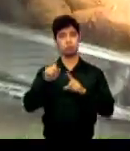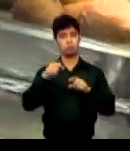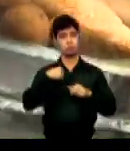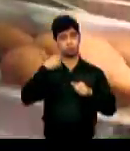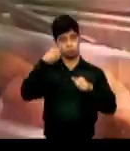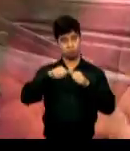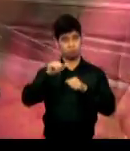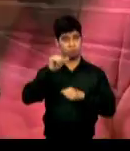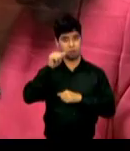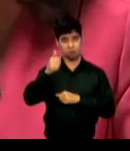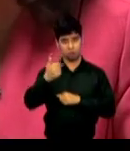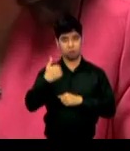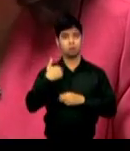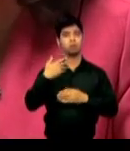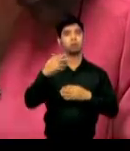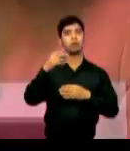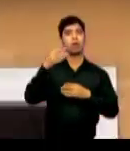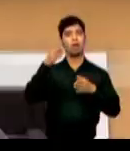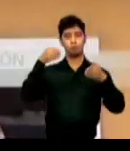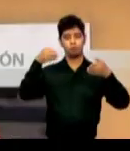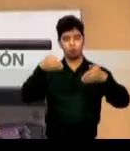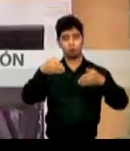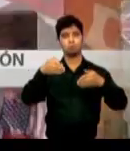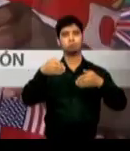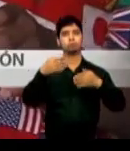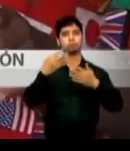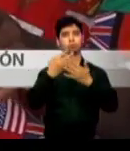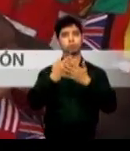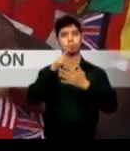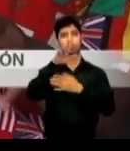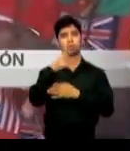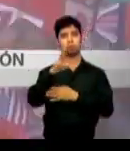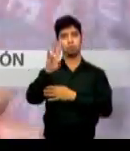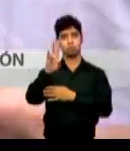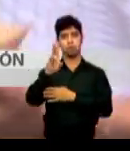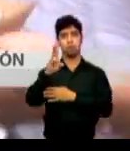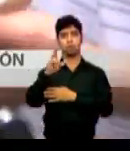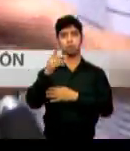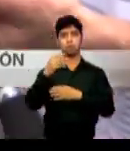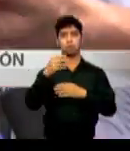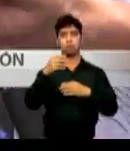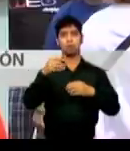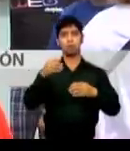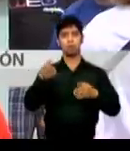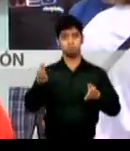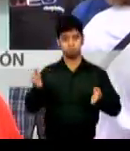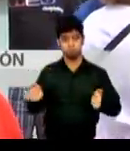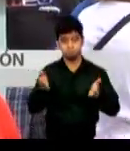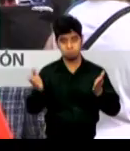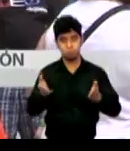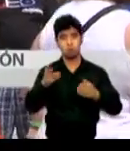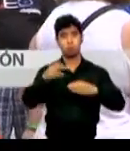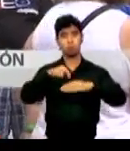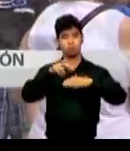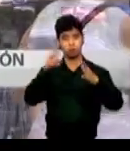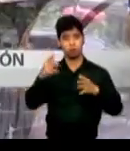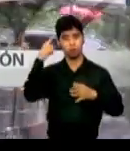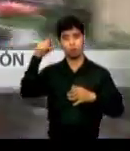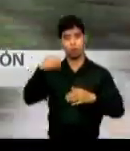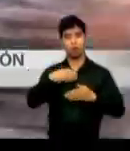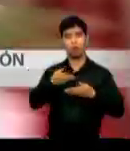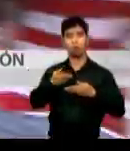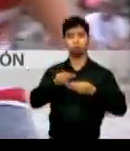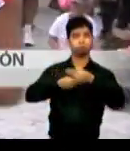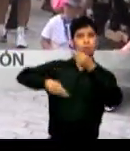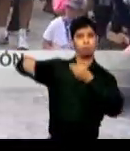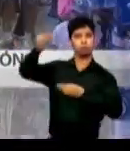martes Enfoque Noticias 24/7, en el que presentamos Impulso Boricua a la Exportación. Félix Alemán nos brinda un